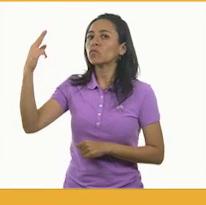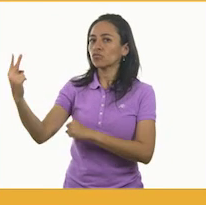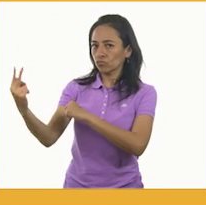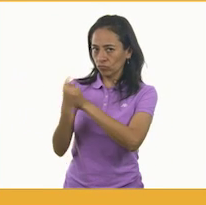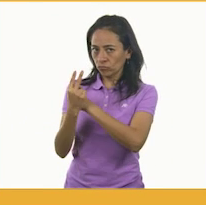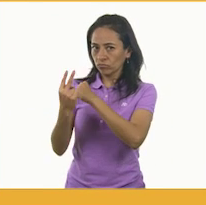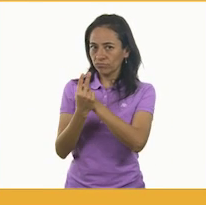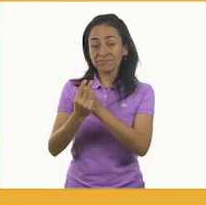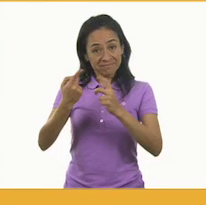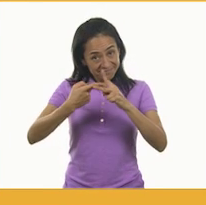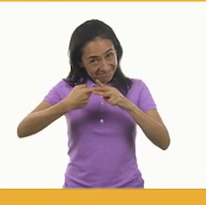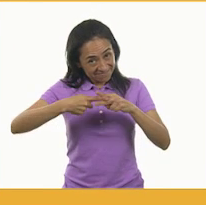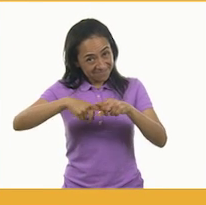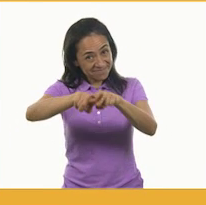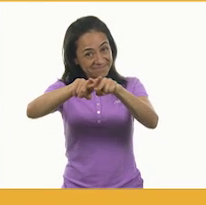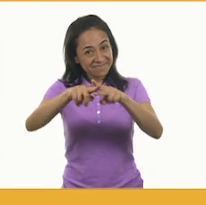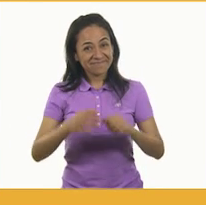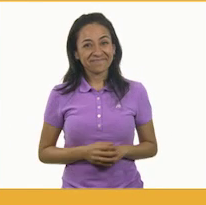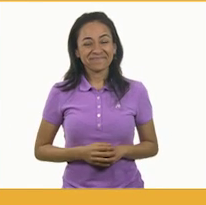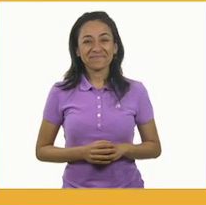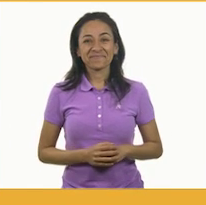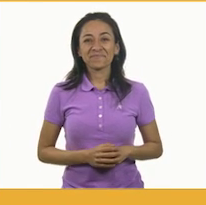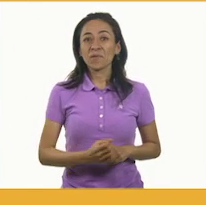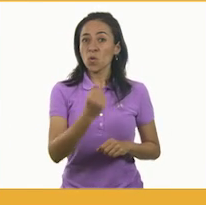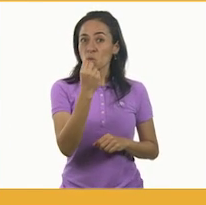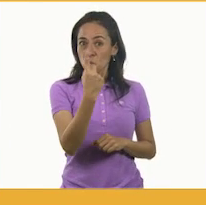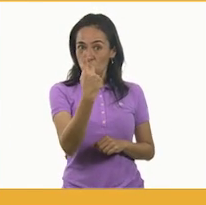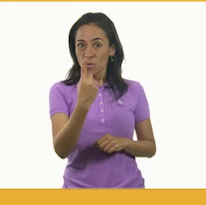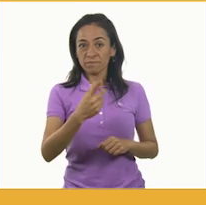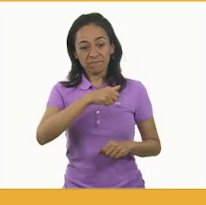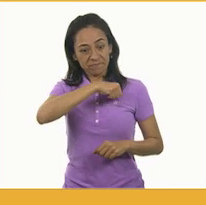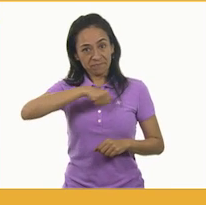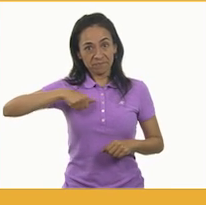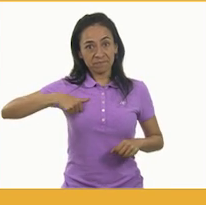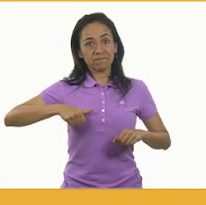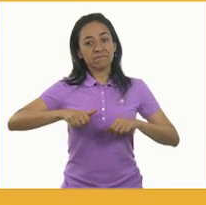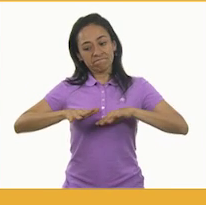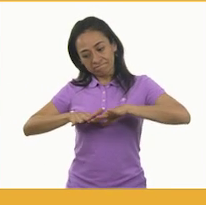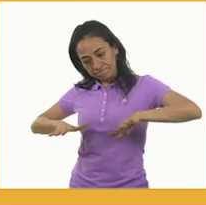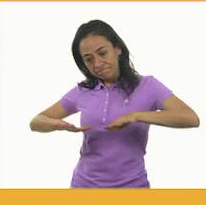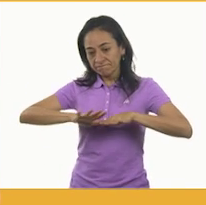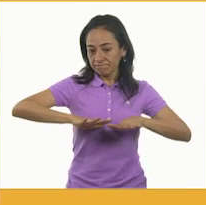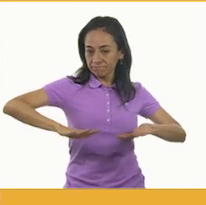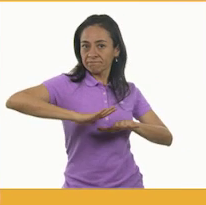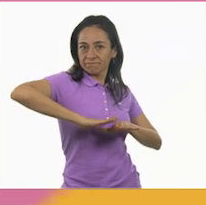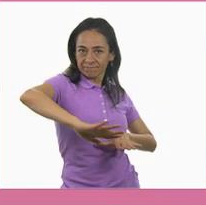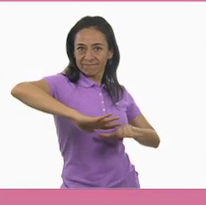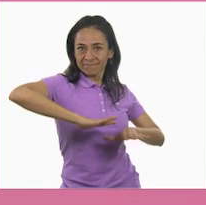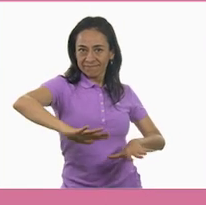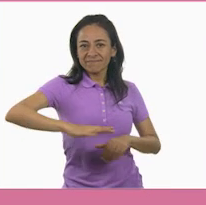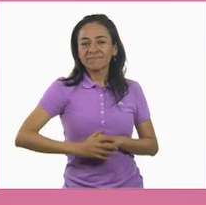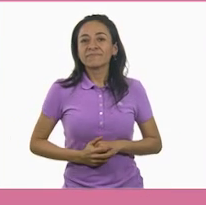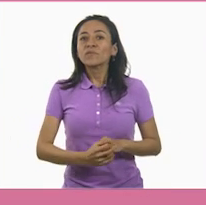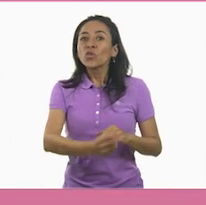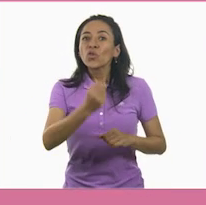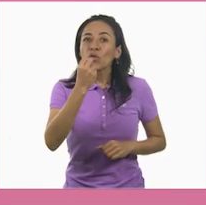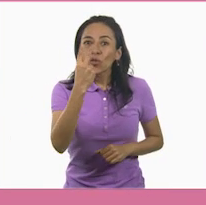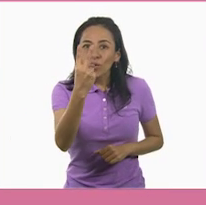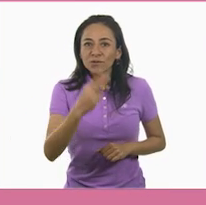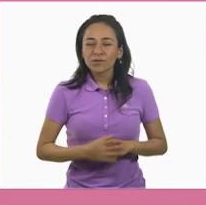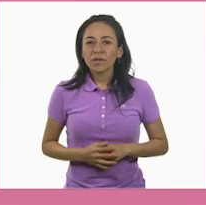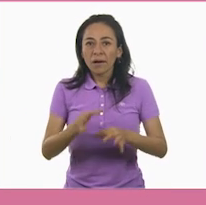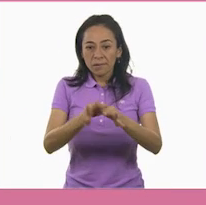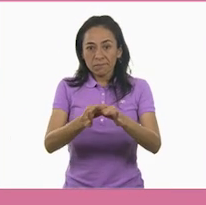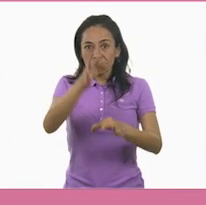¡Empecemos! 1. Estira la playera a lo largo y a lo ancho. 2. Marca con